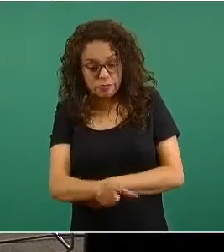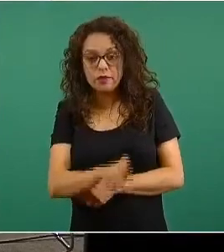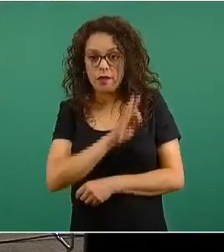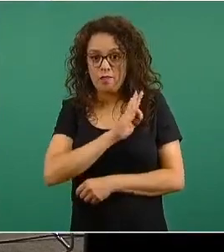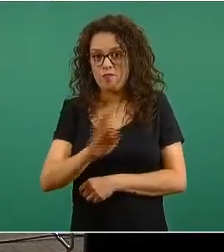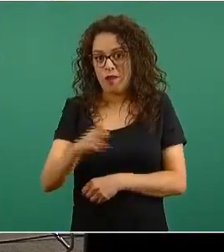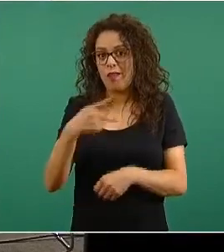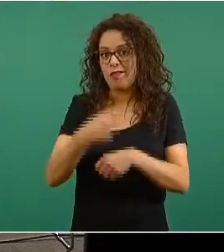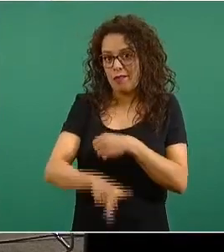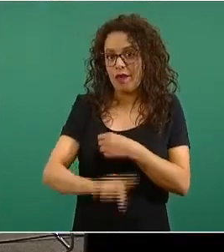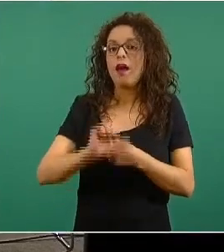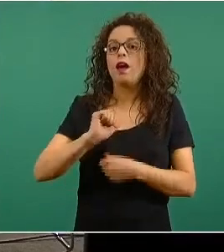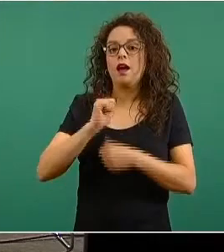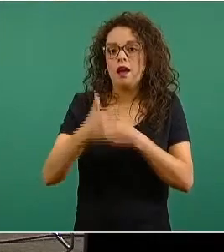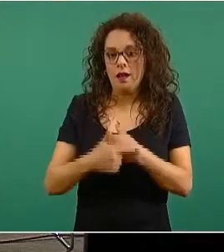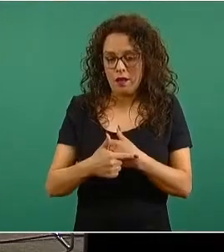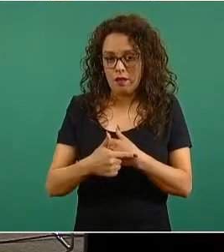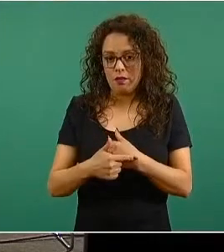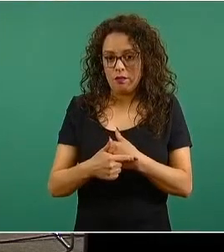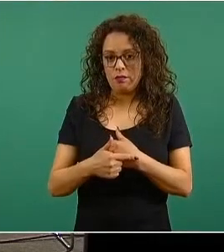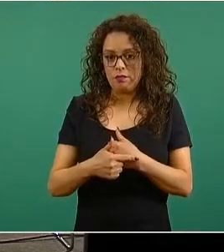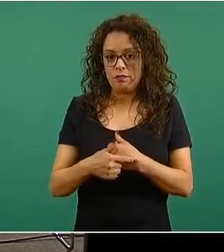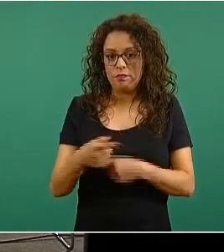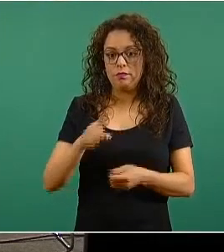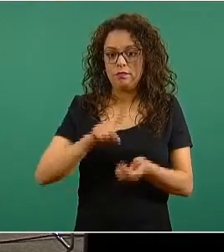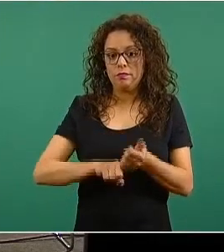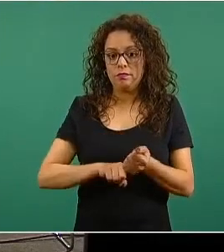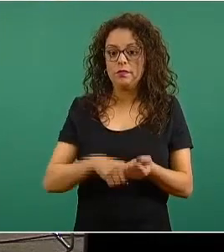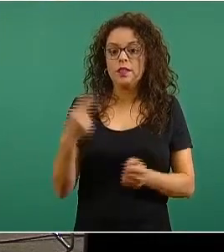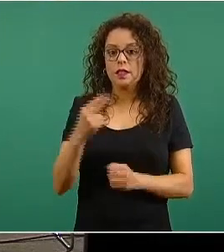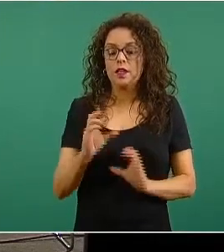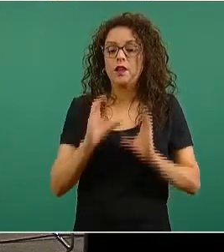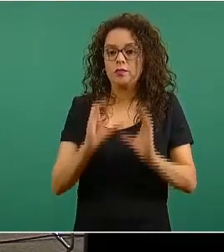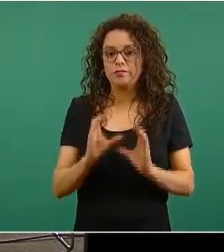evidentemente de la vacunación, una intervención preventiva.